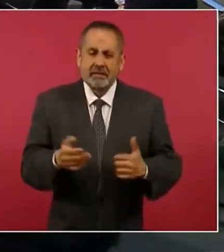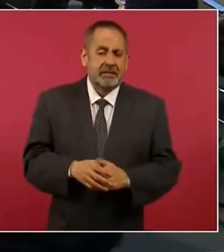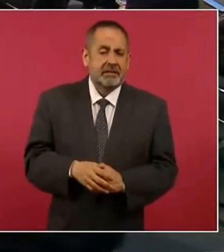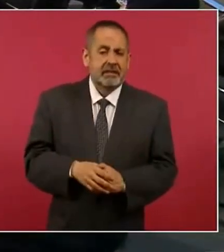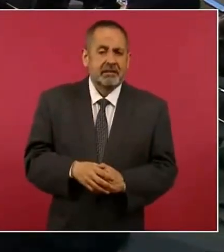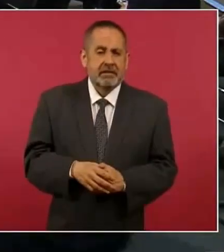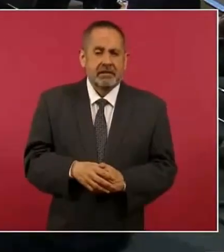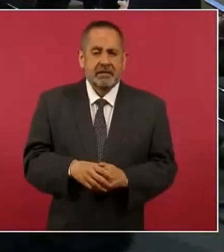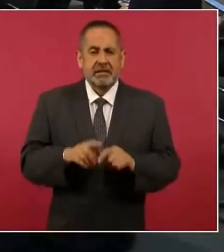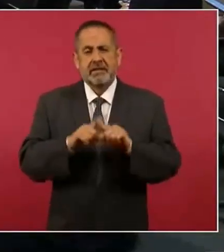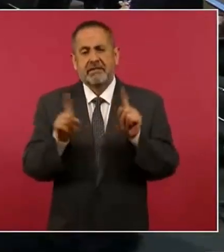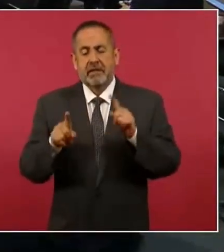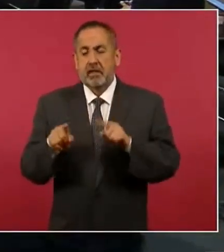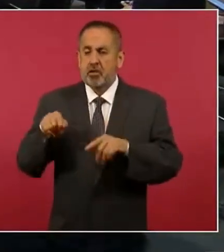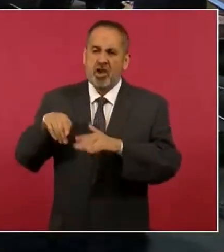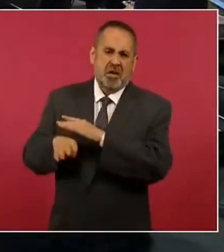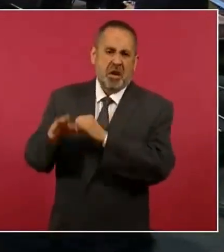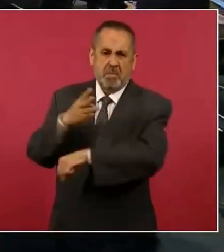a las entradas.